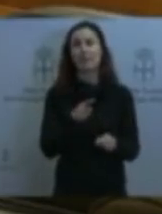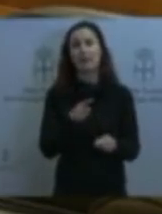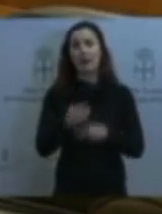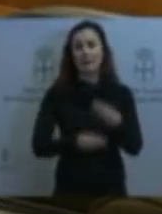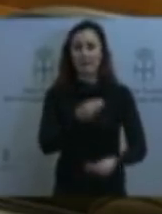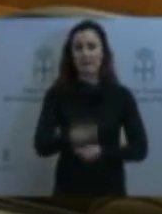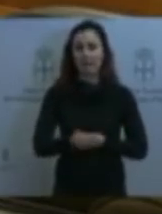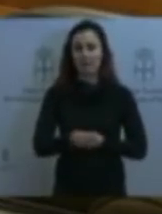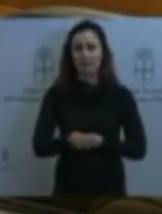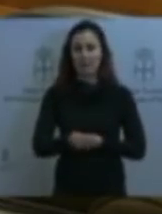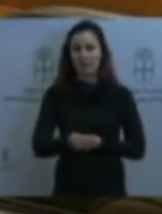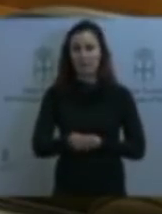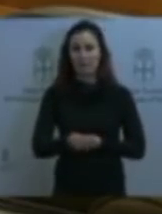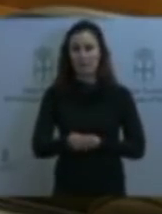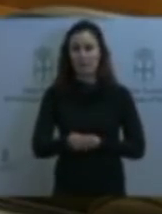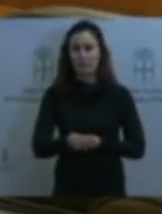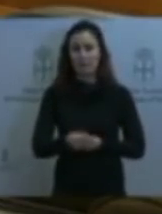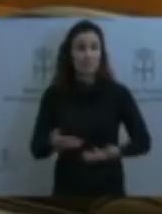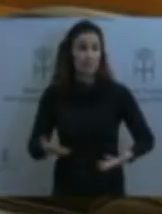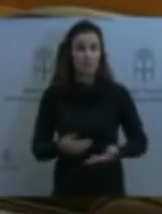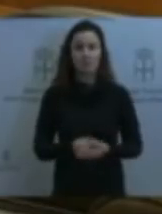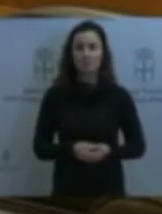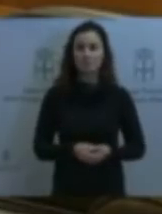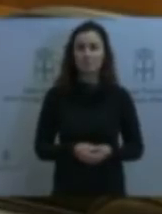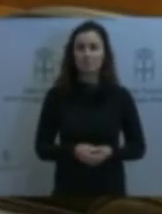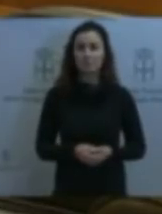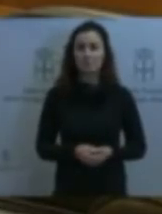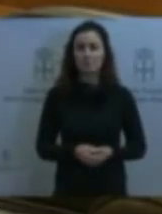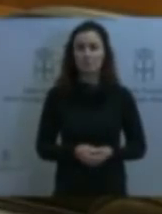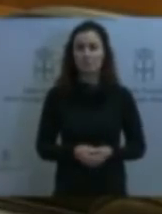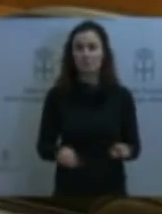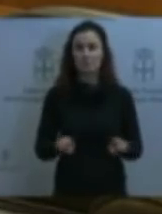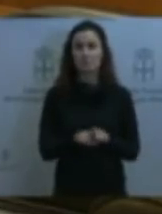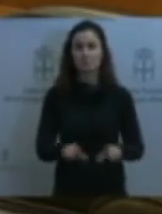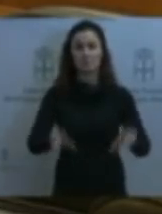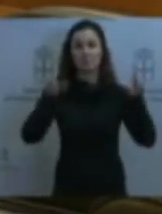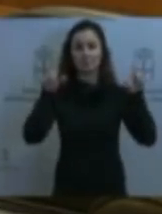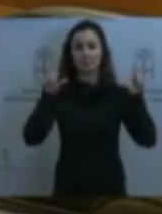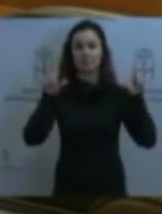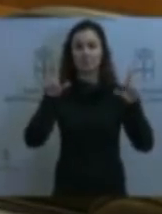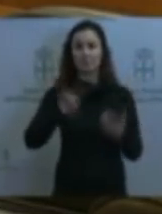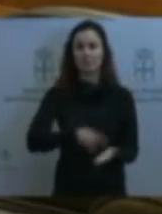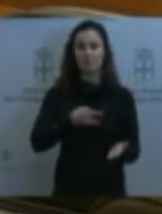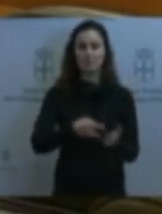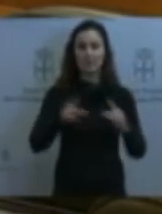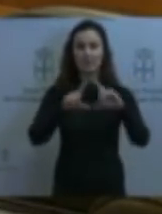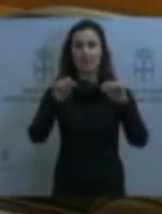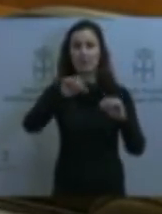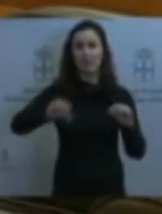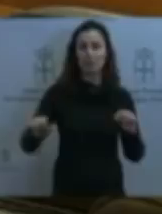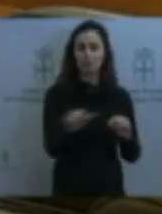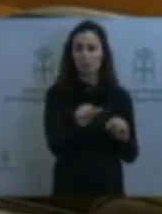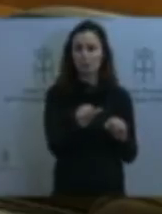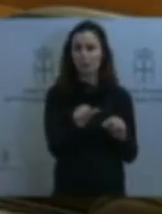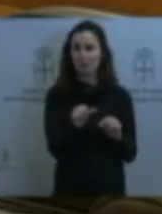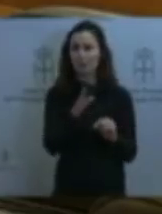podría ser usted el icono del plan del suroccidente, porque tanto el plan del suroccidente como usted lo que traen aquí normalmente es